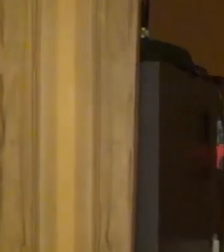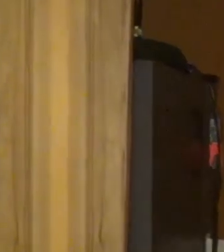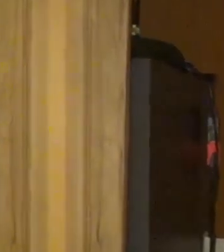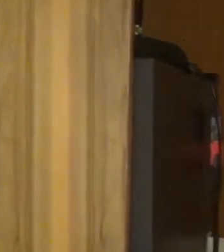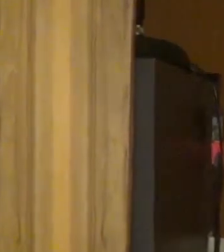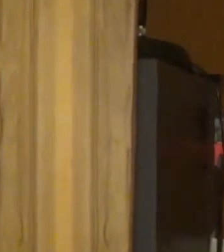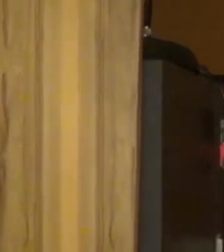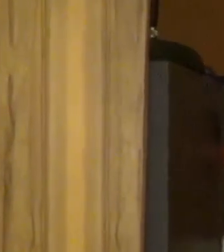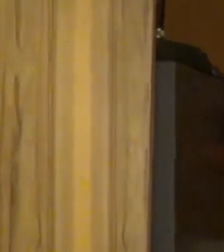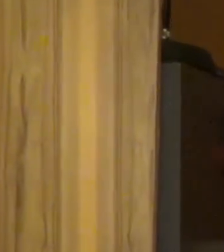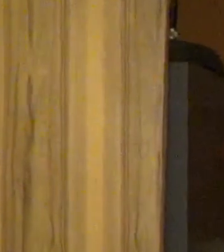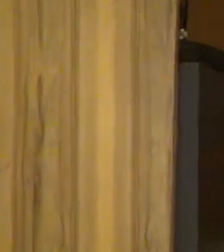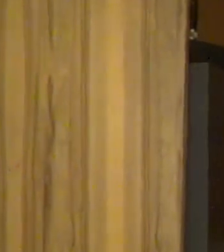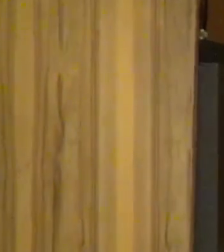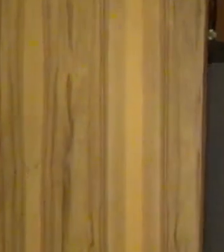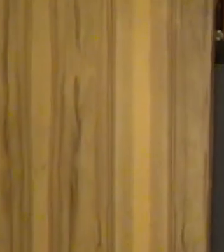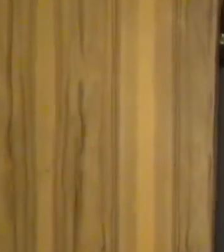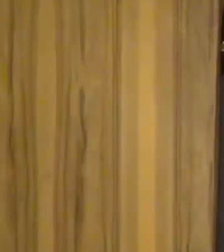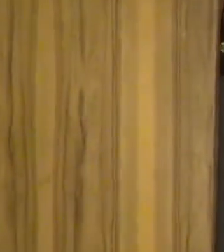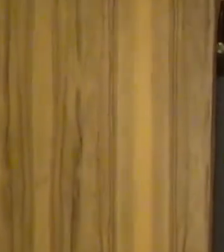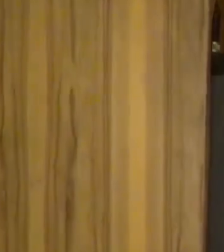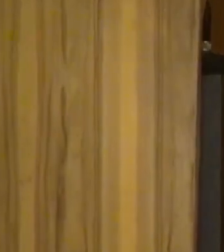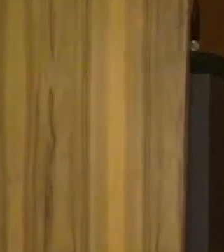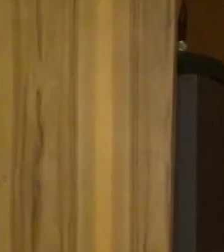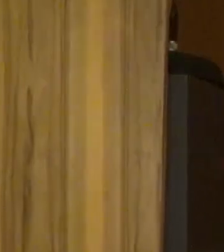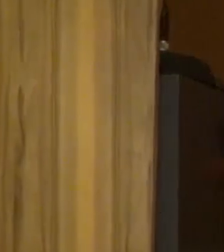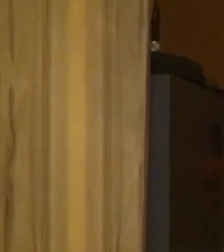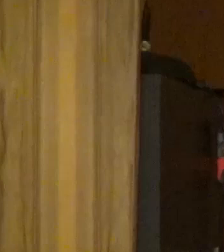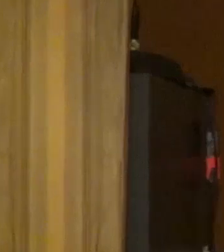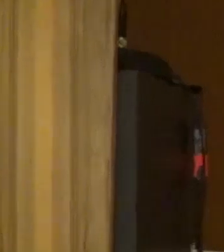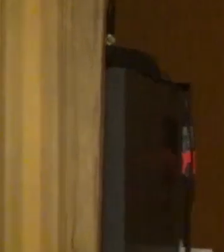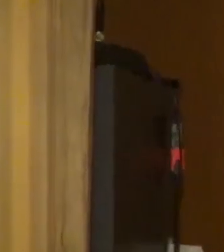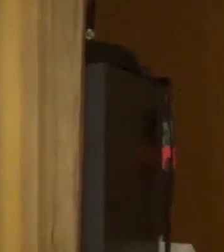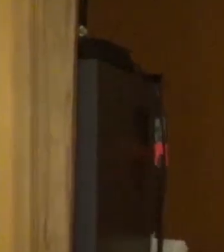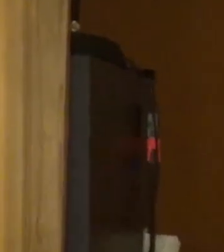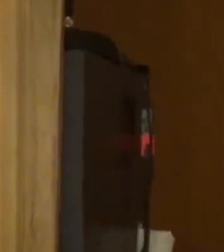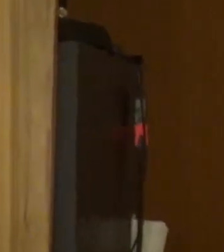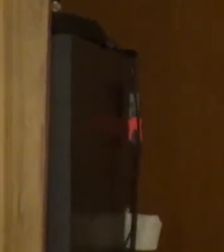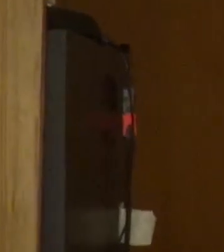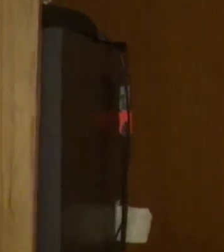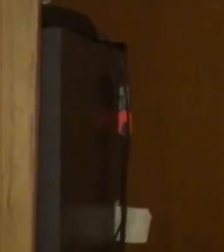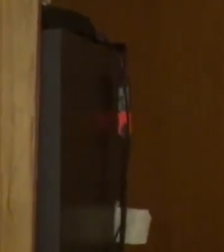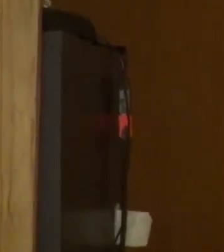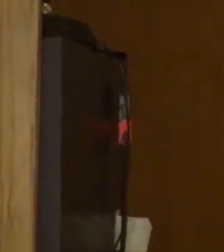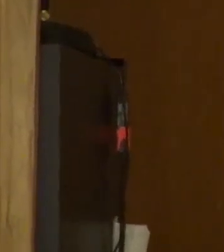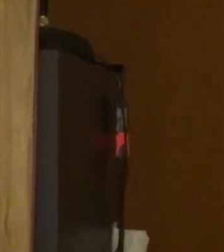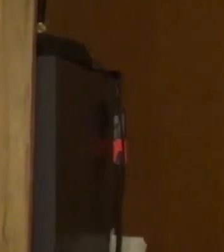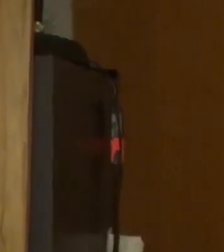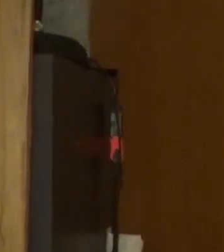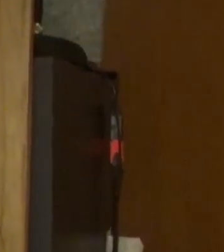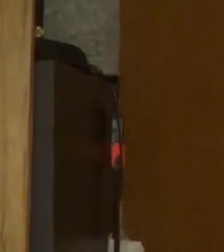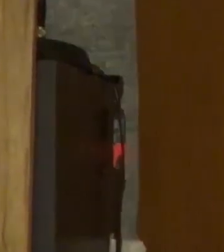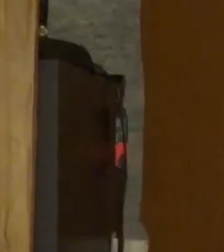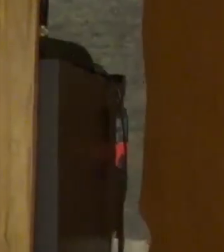Estamos muy contentos de conocer al autor de la obra, el señor Gerardo Meneses. Tenemos este registro de las fotografías que tuvieron